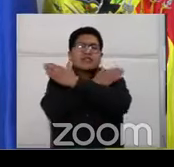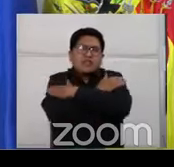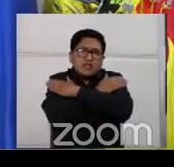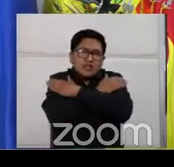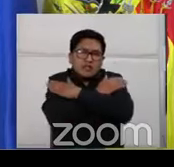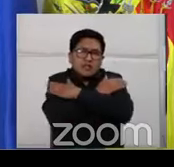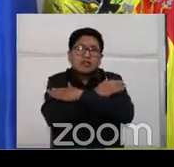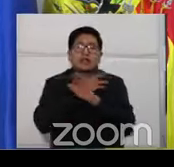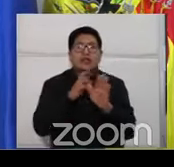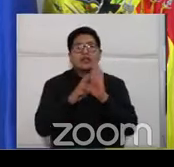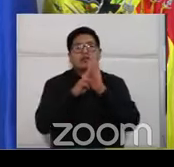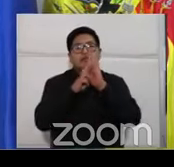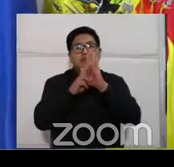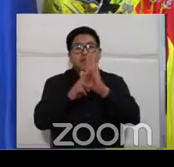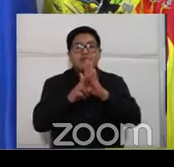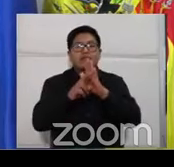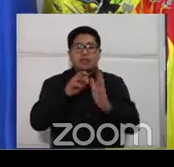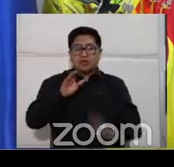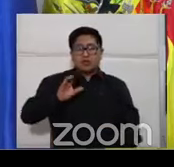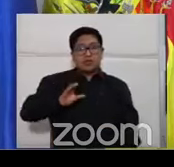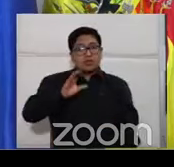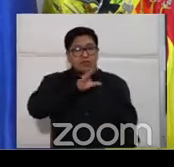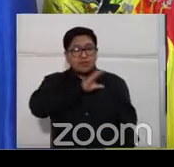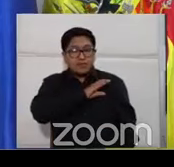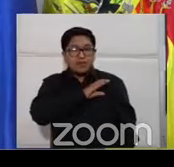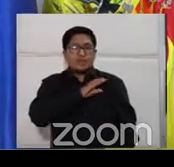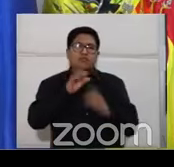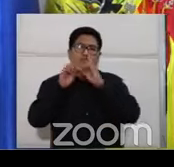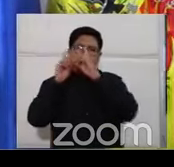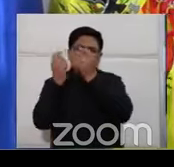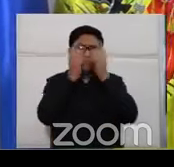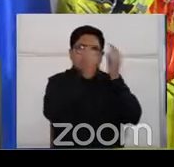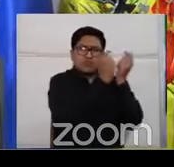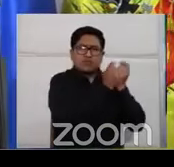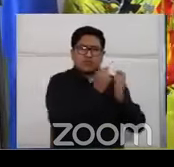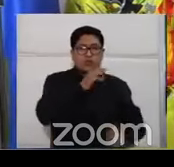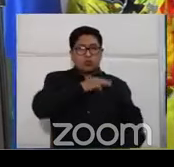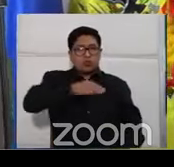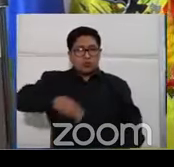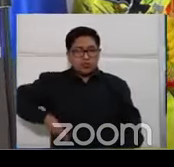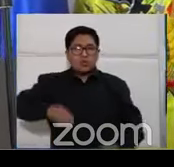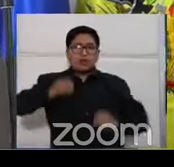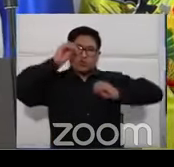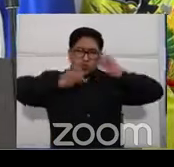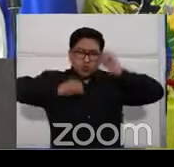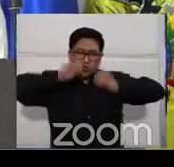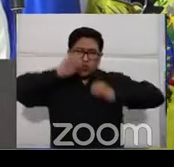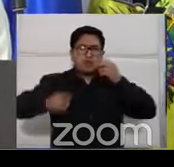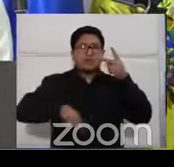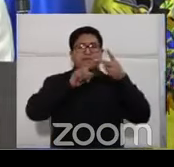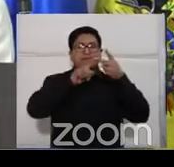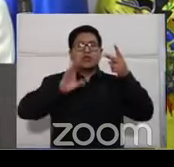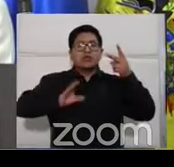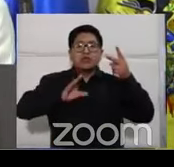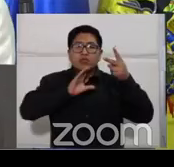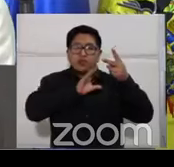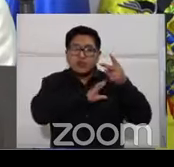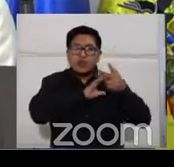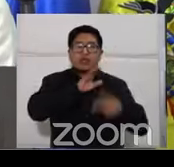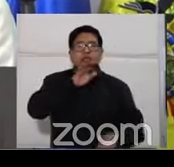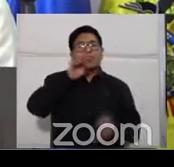los comités departamentales y municipales de niñas niños y adolescentes de oruro comité de la niñez mi anillo de adolescentes de cobija